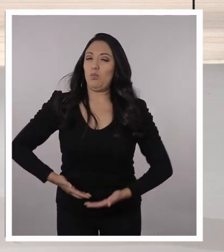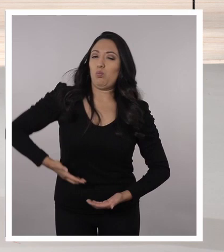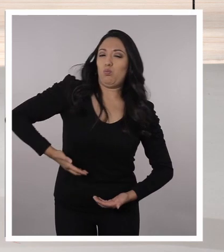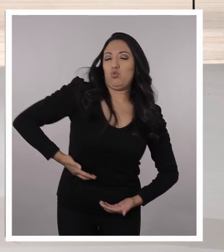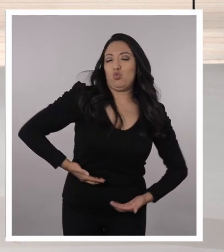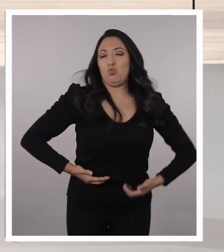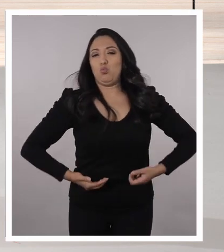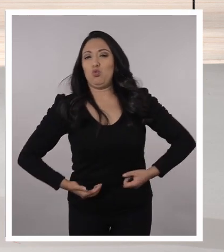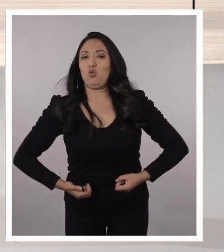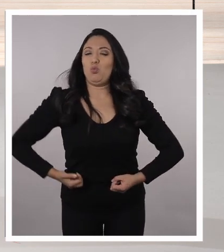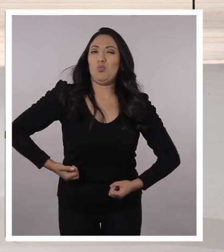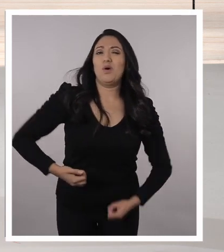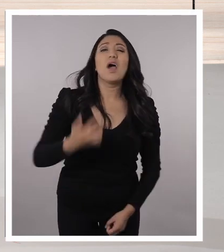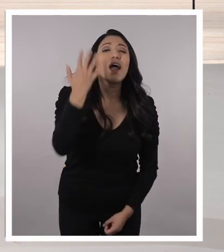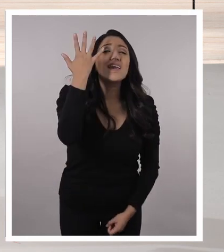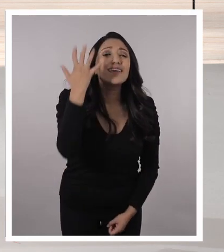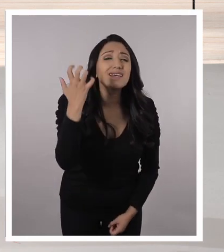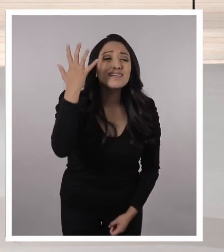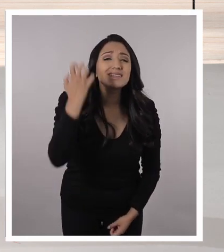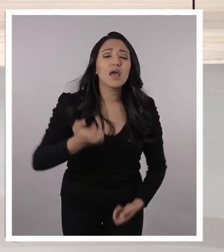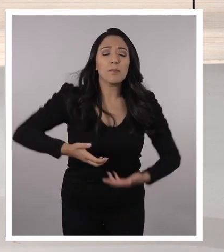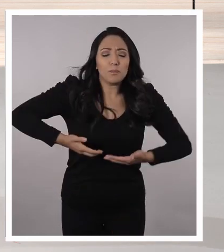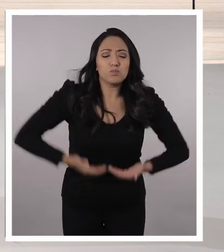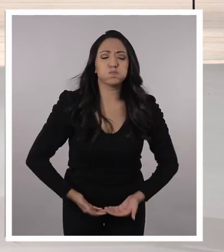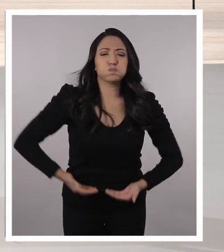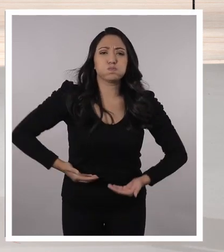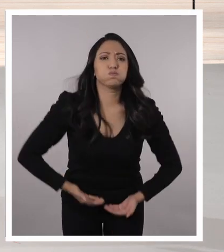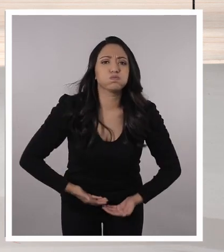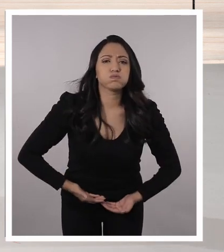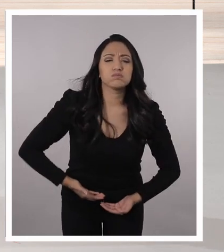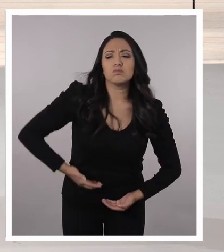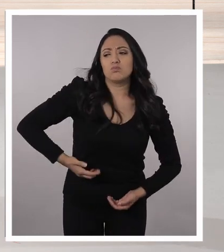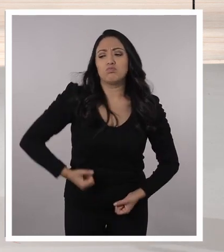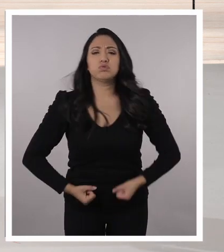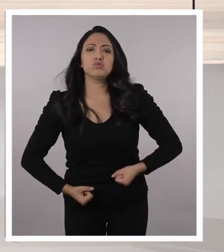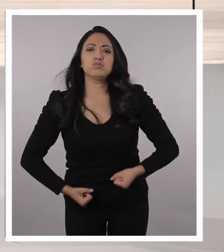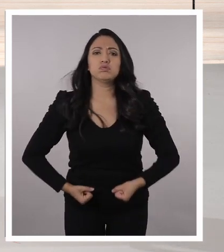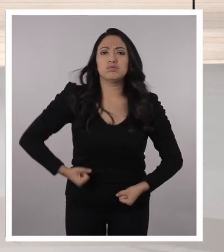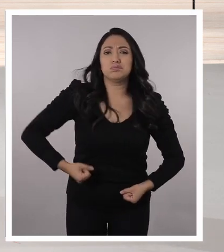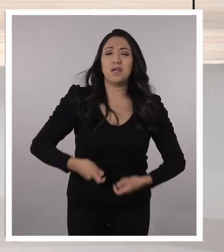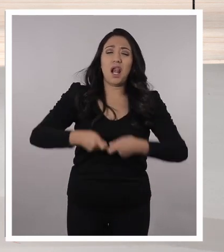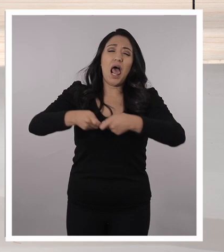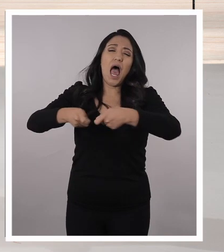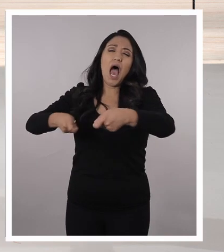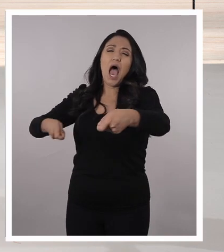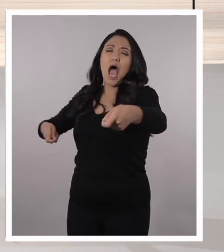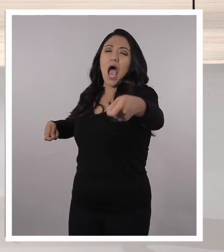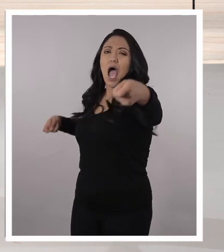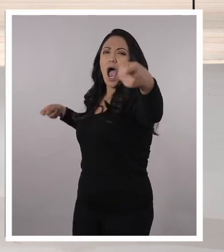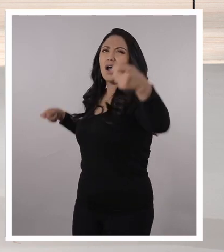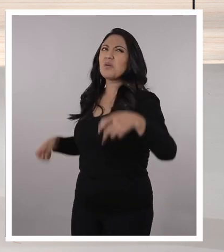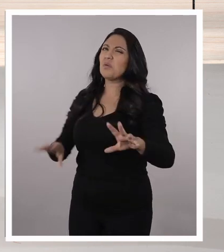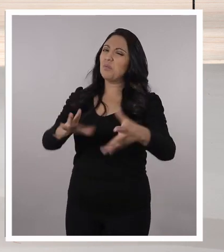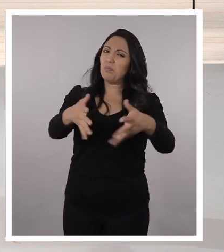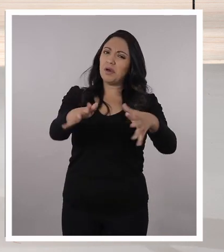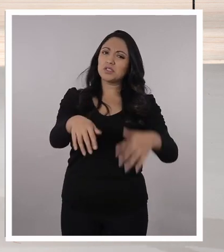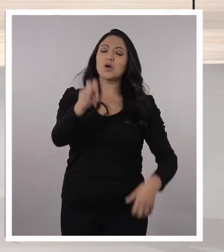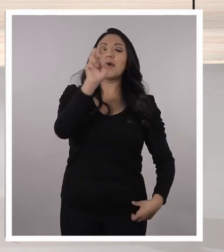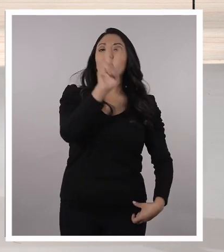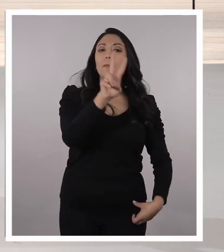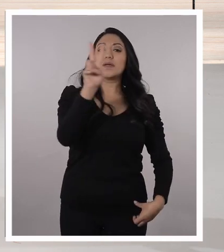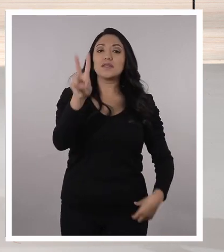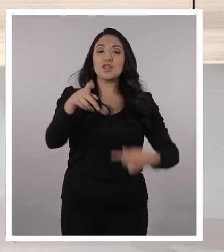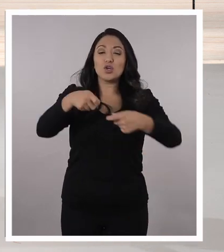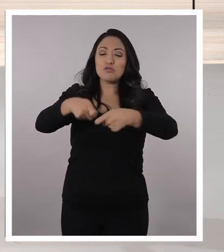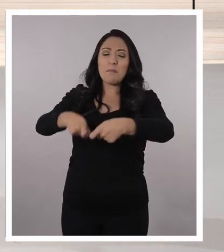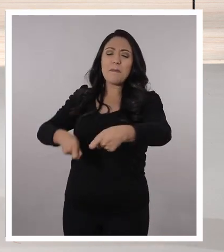un peso de más de 15 toneladas. ¿Y saben qué? Su longitud también era bastante larga, tenía 22 metros